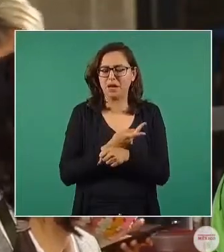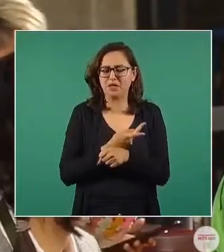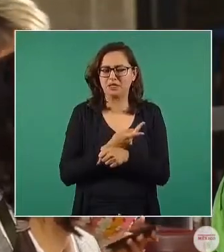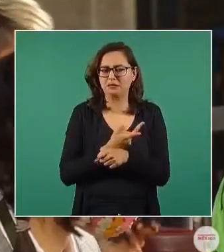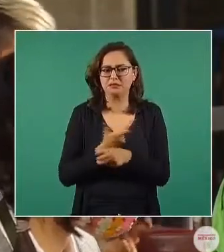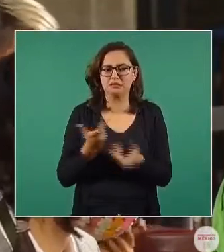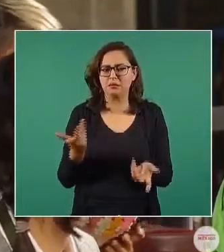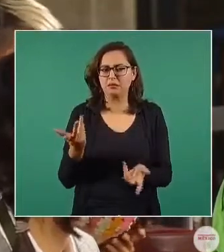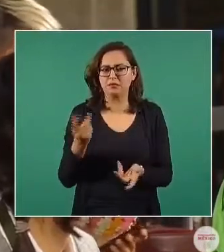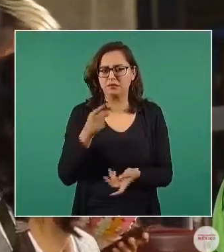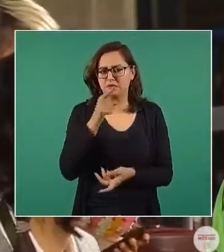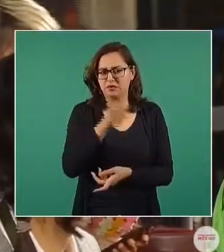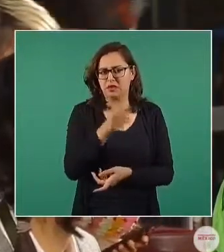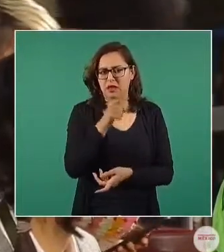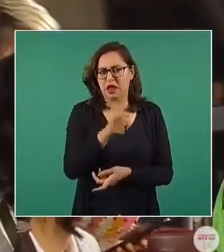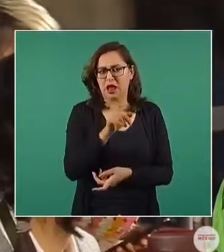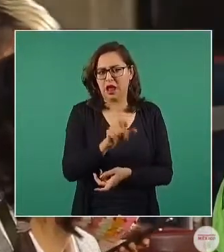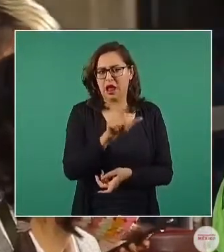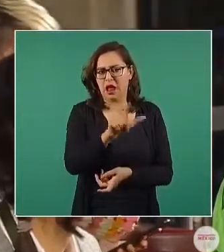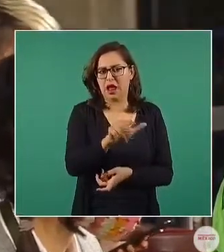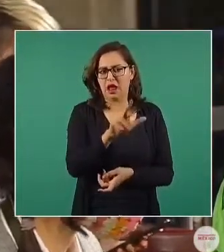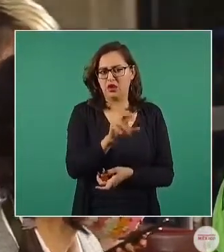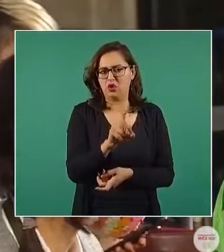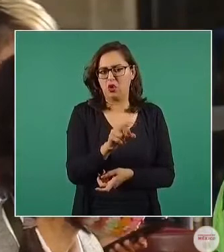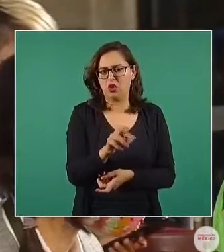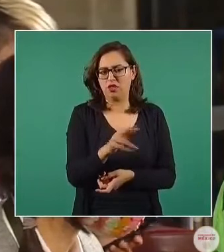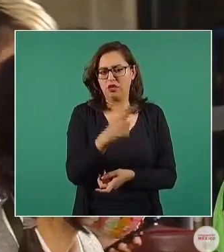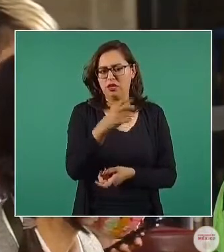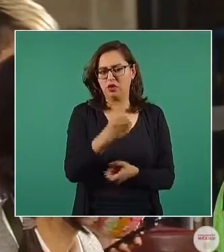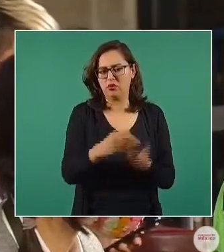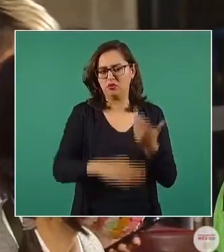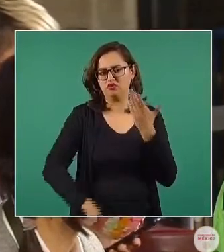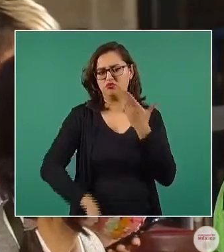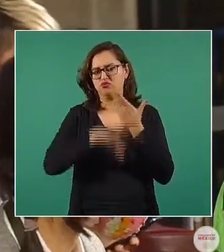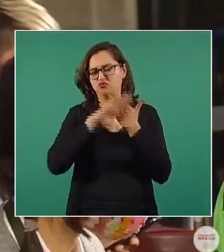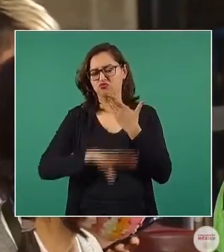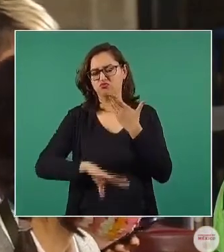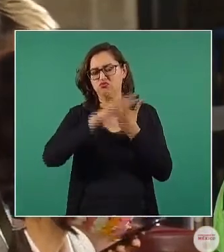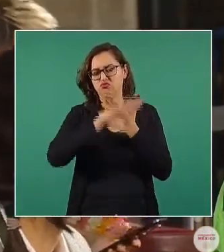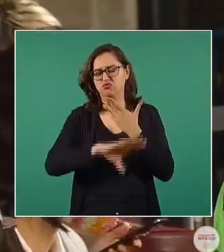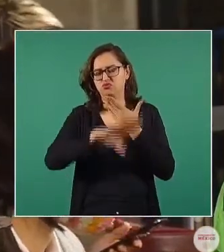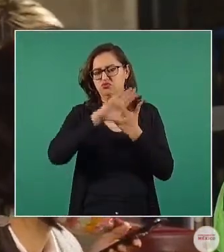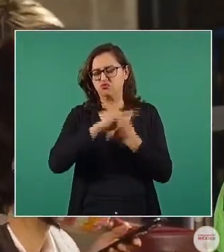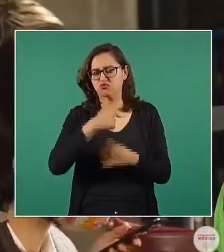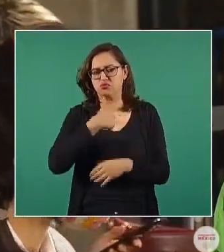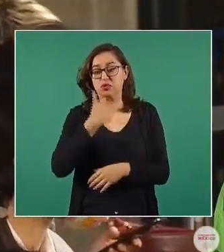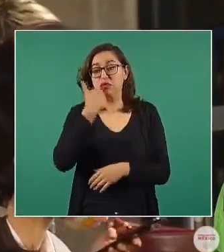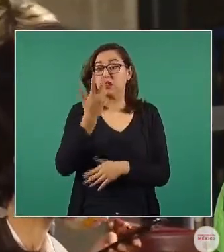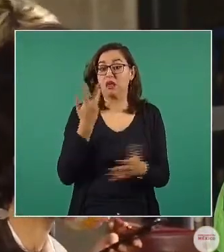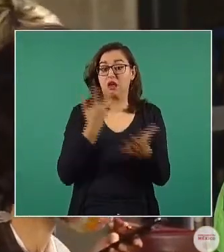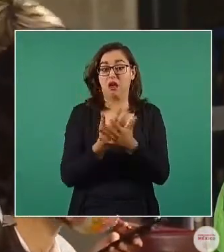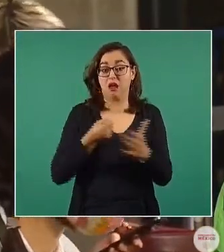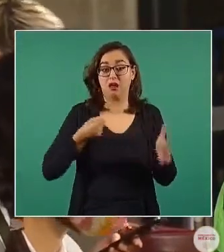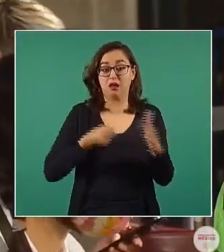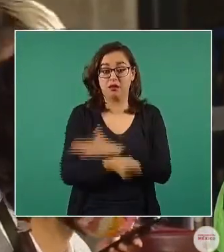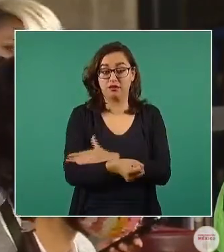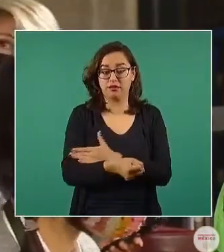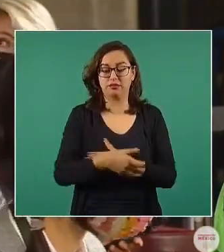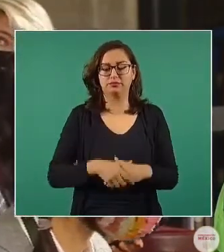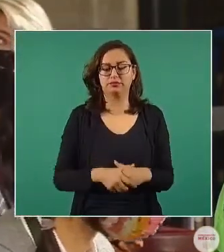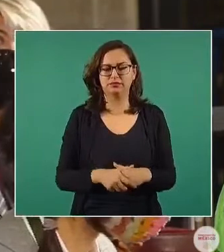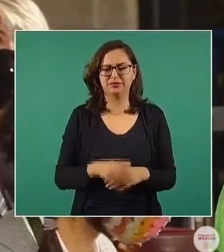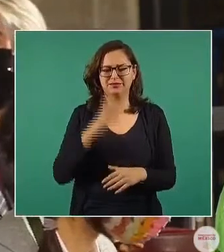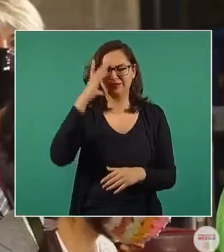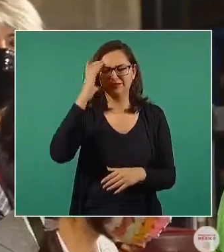un plan maestro de Rodrigo Abascal, con el de tantas veces se ha amenazado y quitarme todo, incluso buscar meterme a la cárcel. De orden familiar